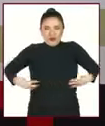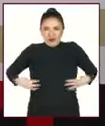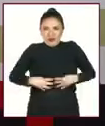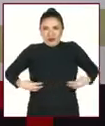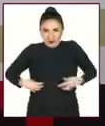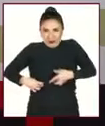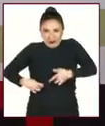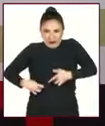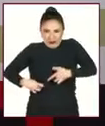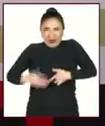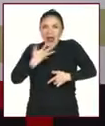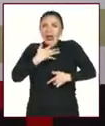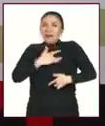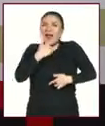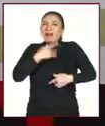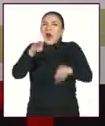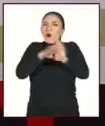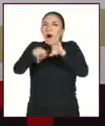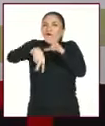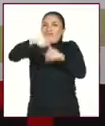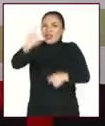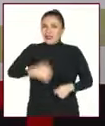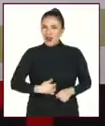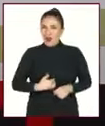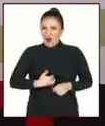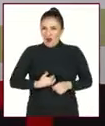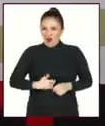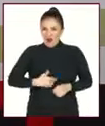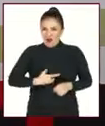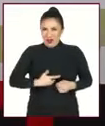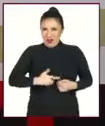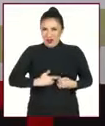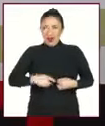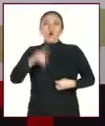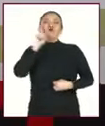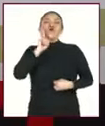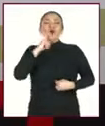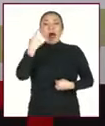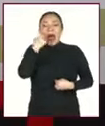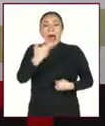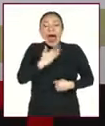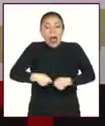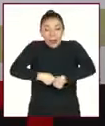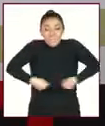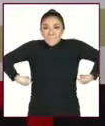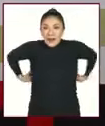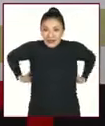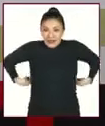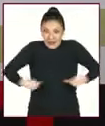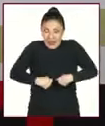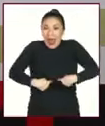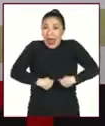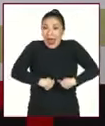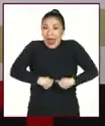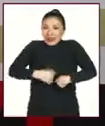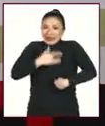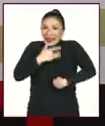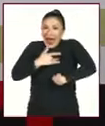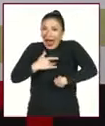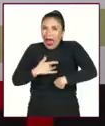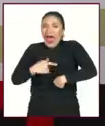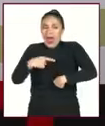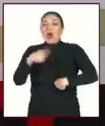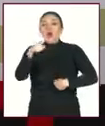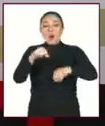las mujeres, pues podrán notar que es justo donde termina el brasier. Aquí, entonces vamos a poner el